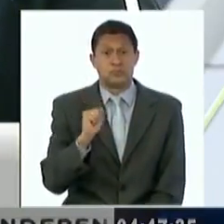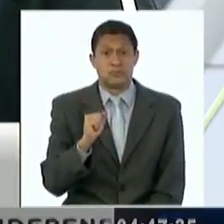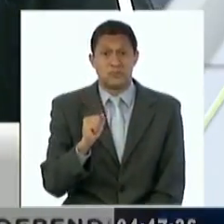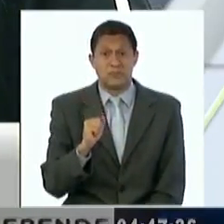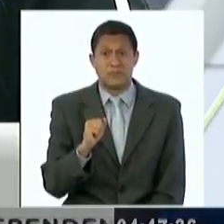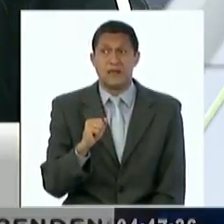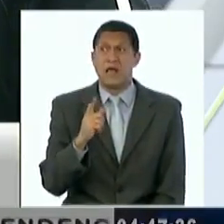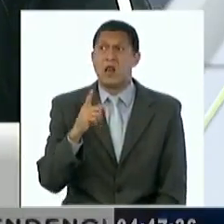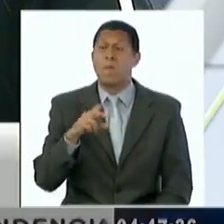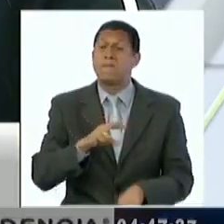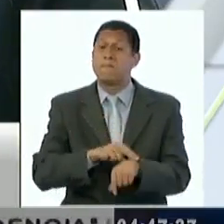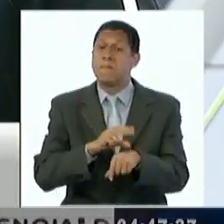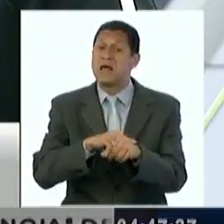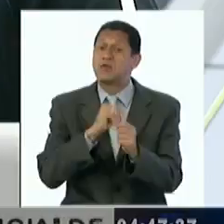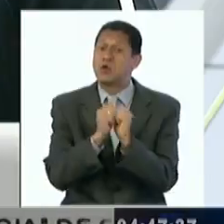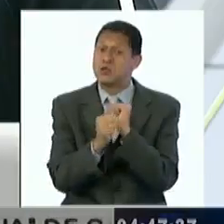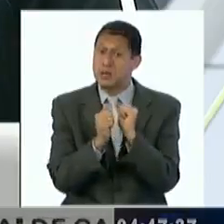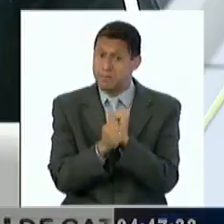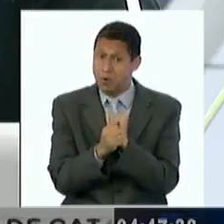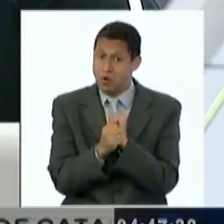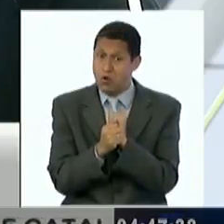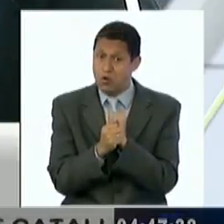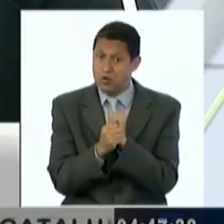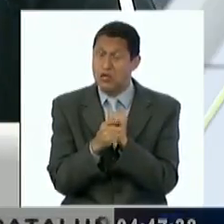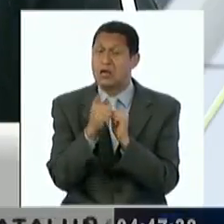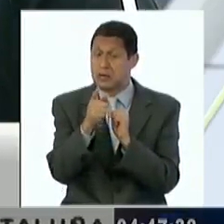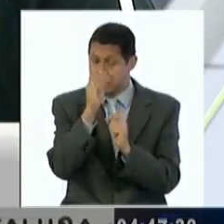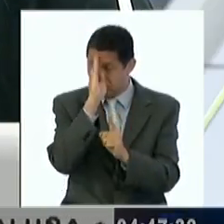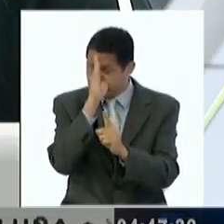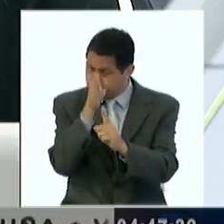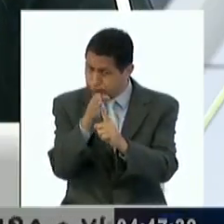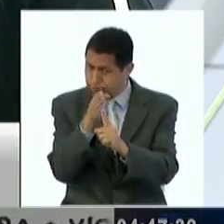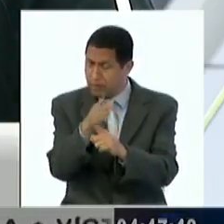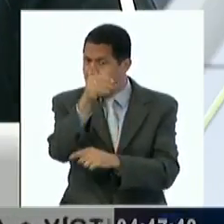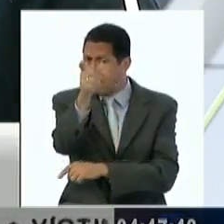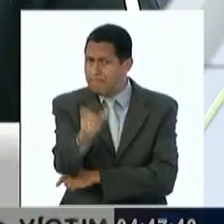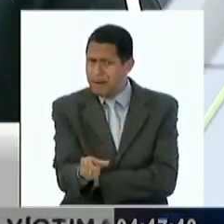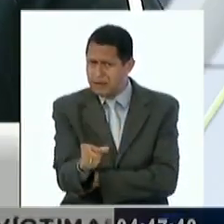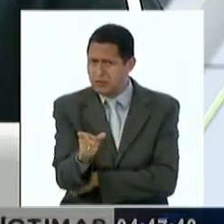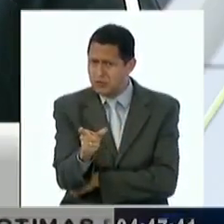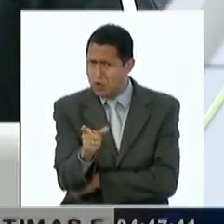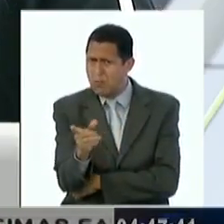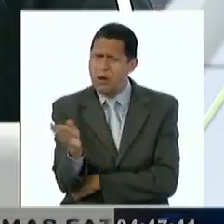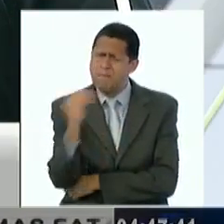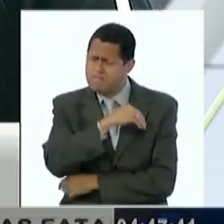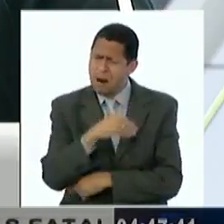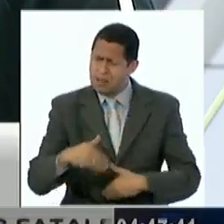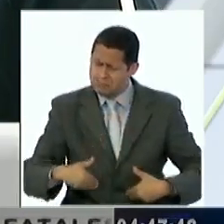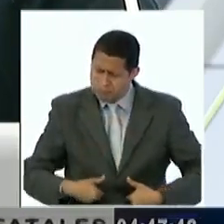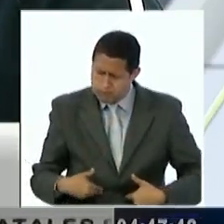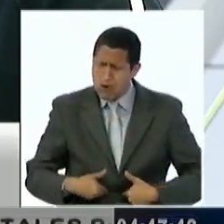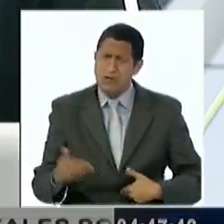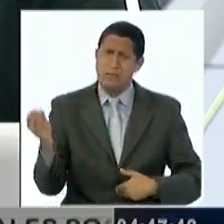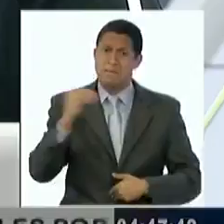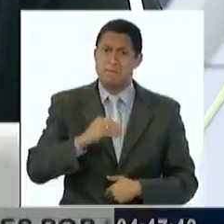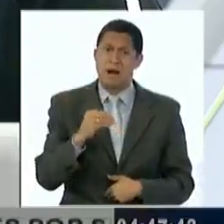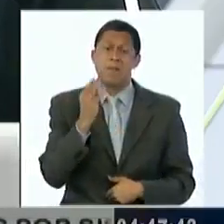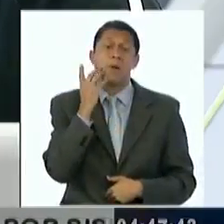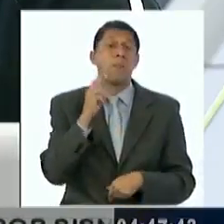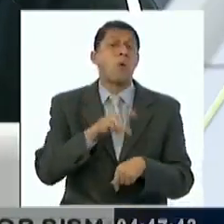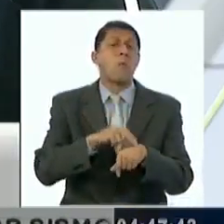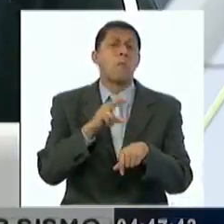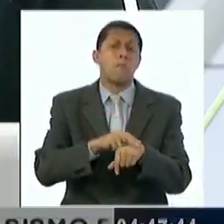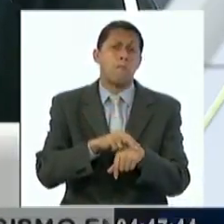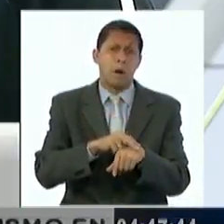oficiante de los médicos del deporte están digamos encaminados para que esta persona sea que su máximo provecho no generalmente si va a un médico